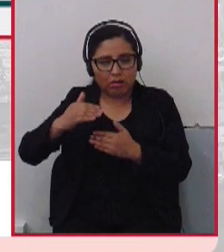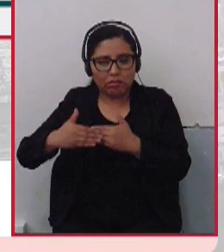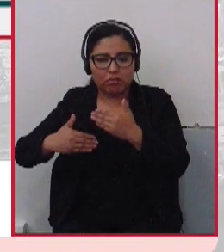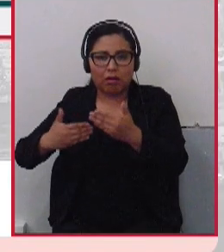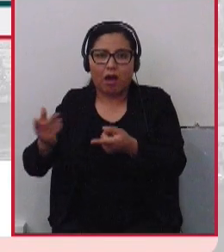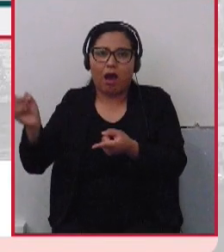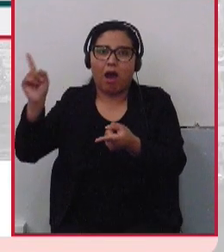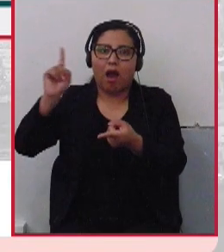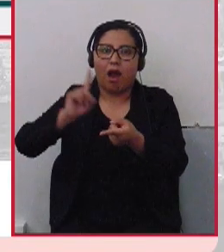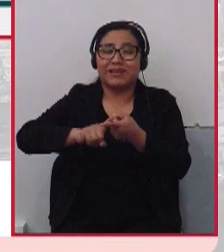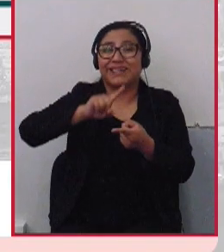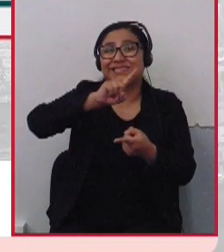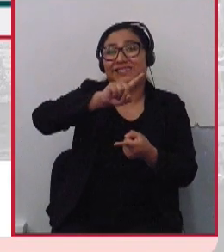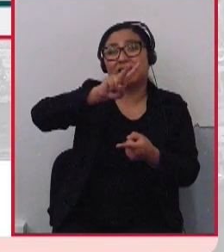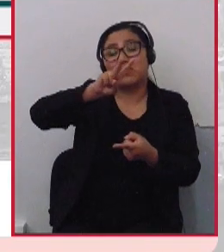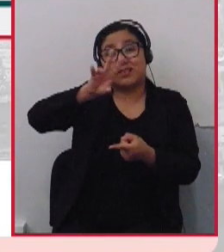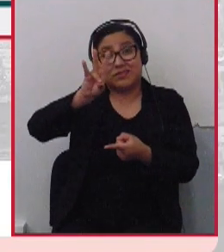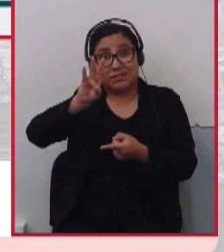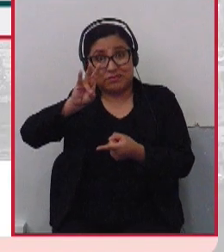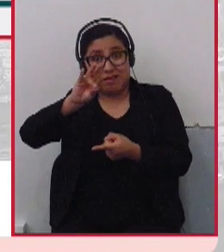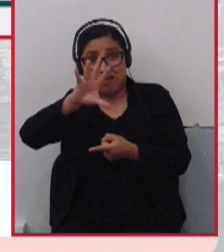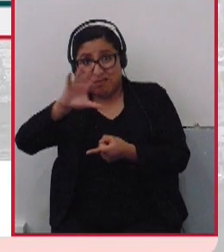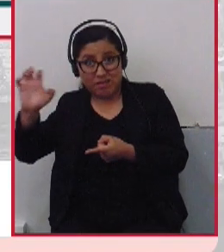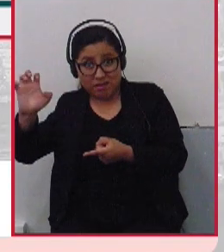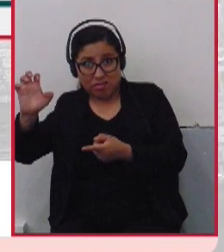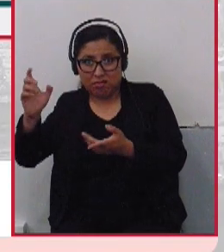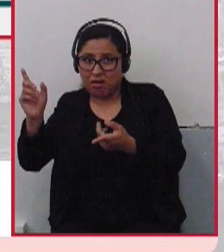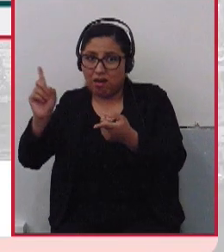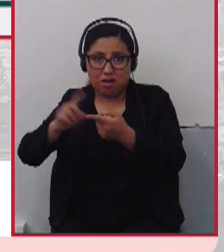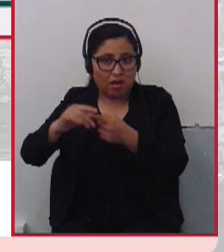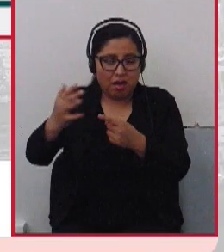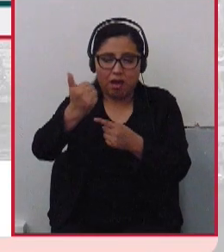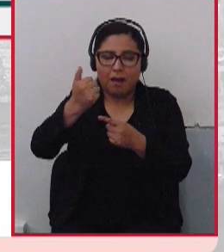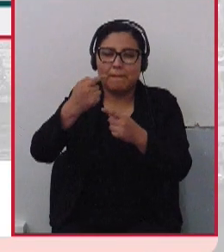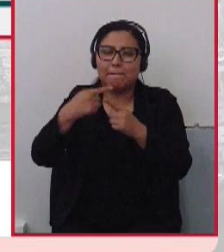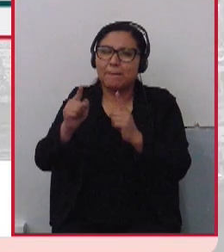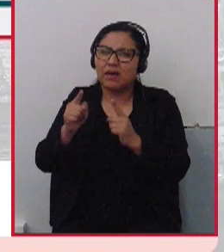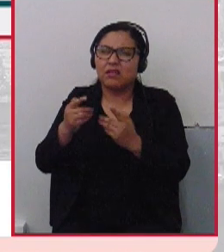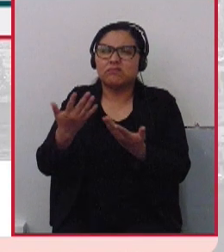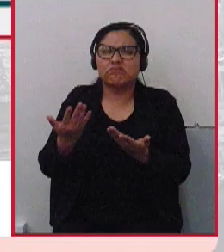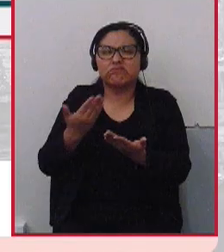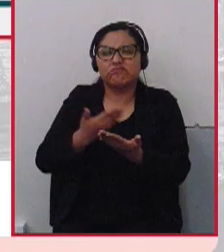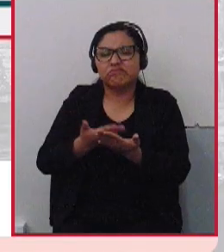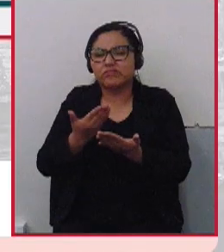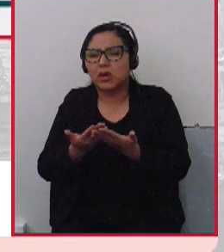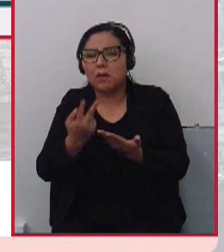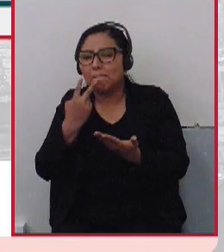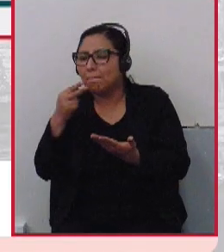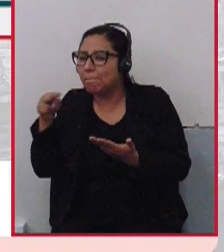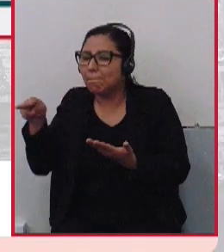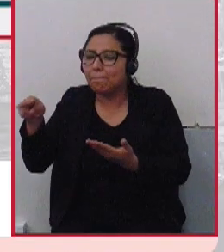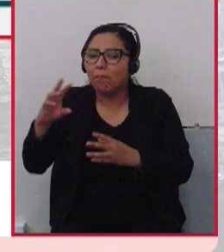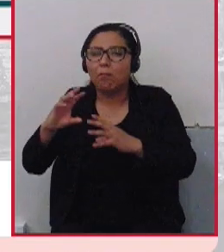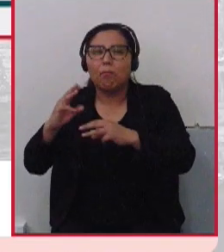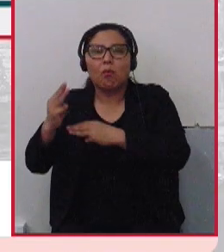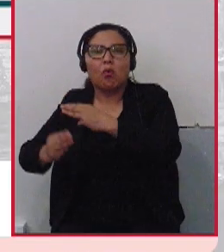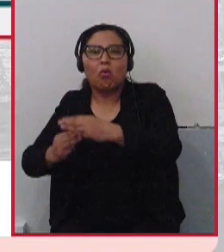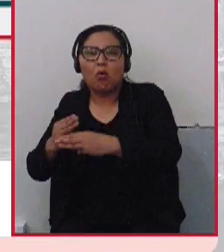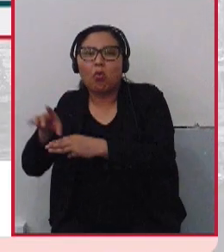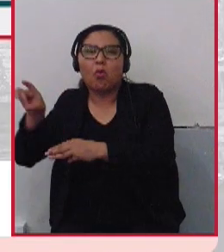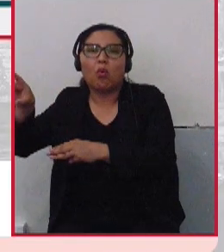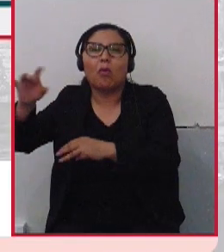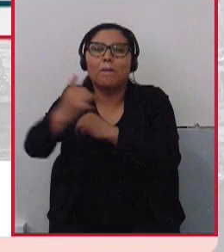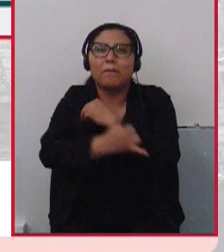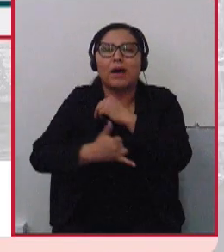y hasta llegar a 127.500. Pero hicimos un benchmarking, qué es lo que estaba pasando en el mundo, y nos encontramos en